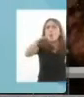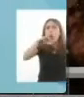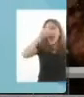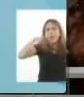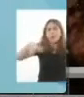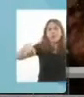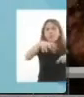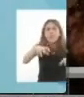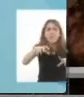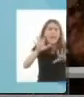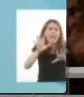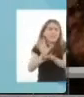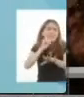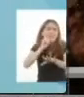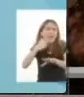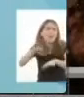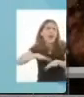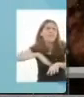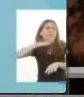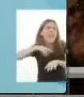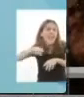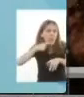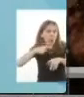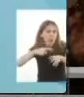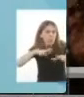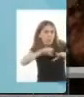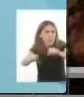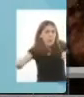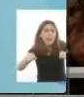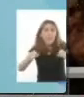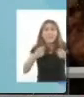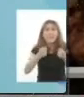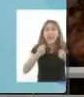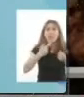llegan la segunda noticia del día de hoy